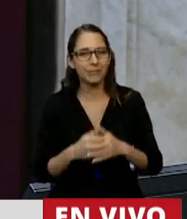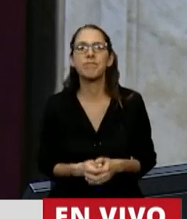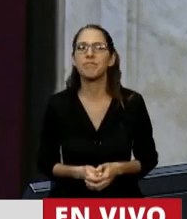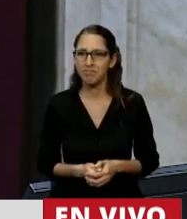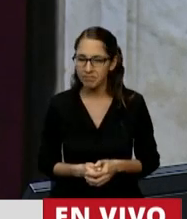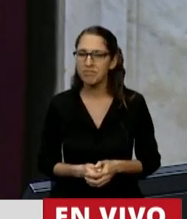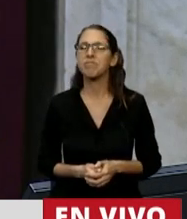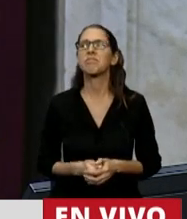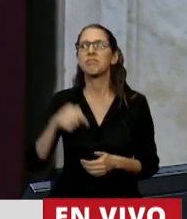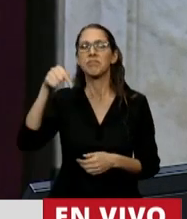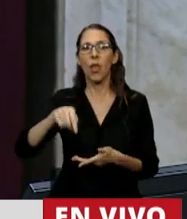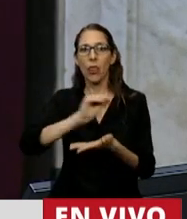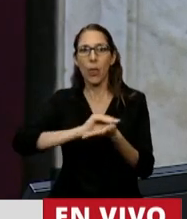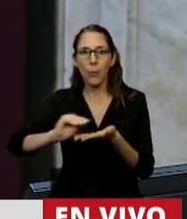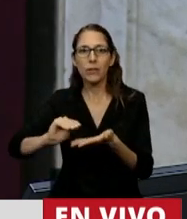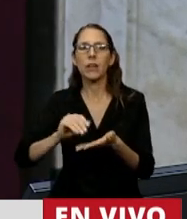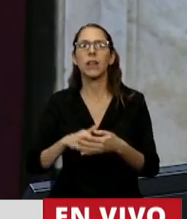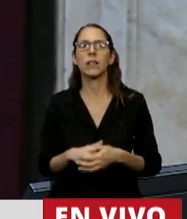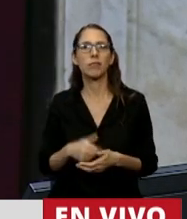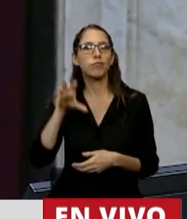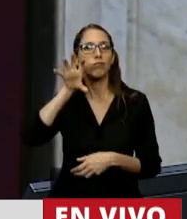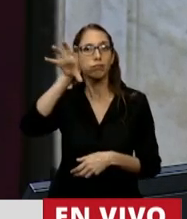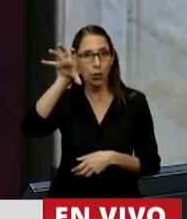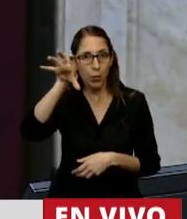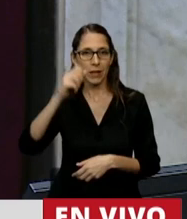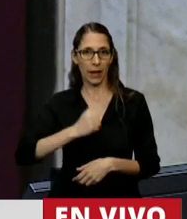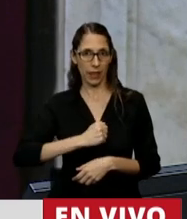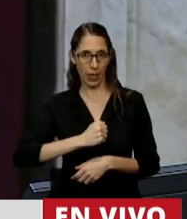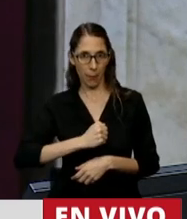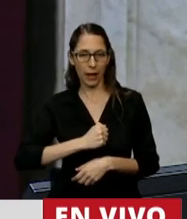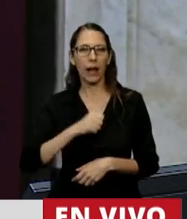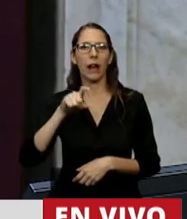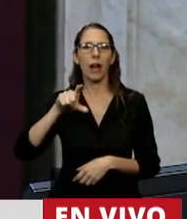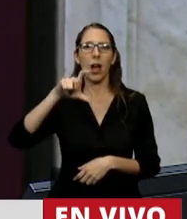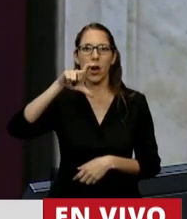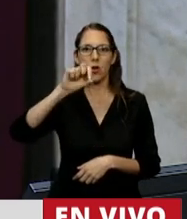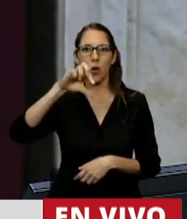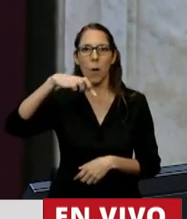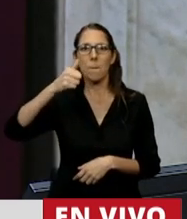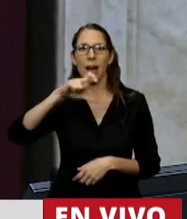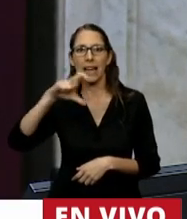En uso de la palabra, la diputada por la provincia de Catamarca, Lucía Corpacci.